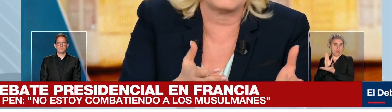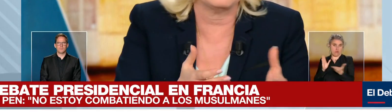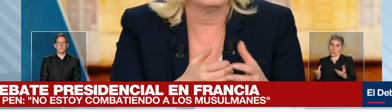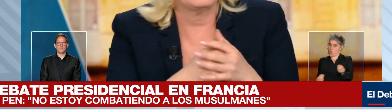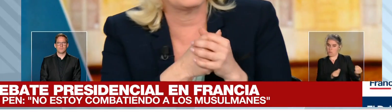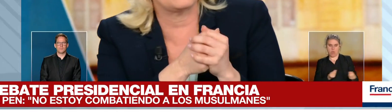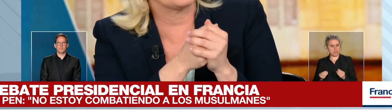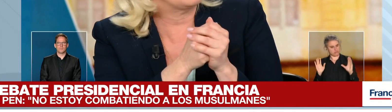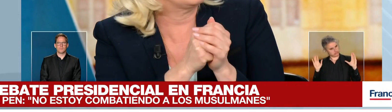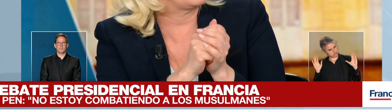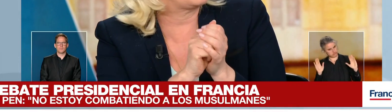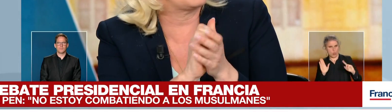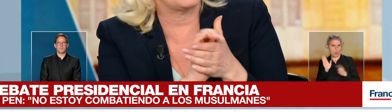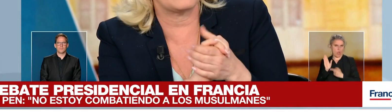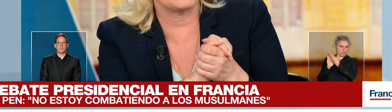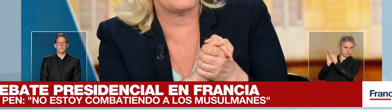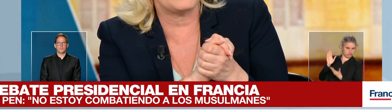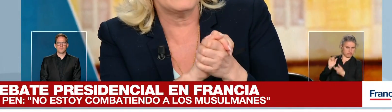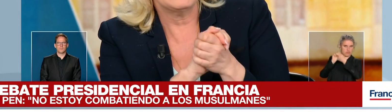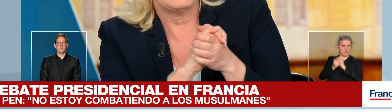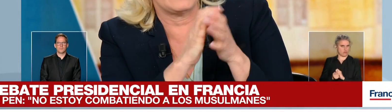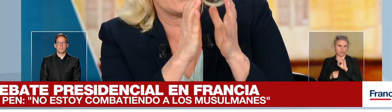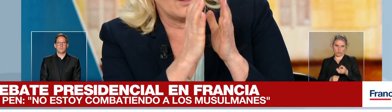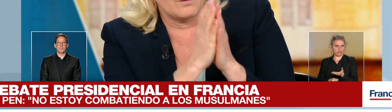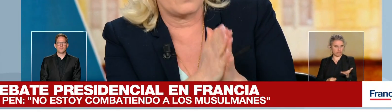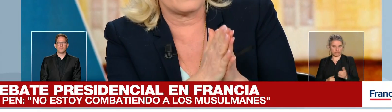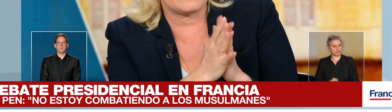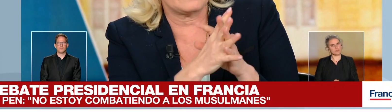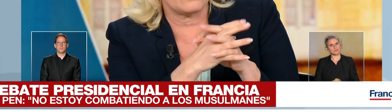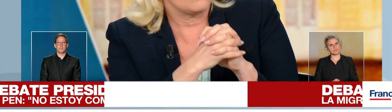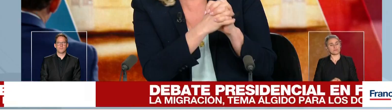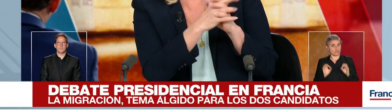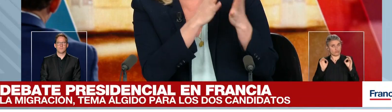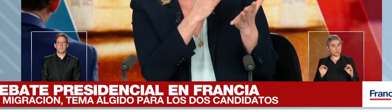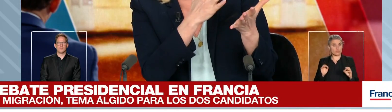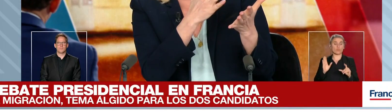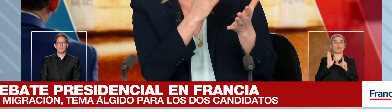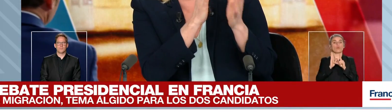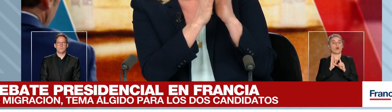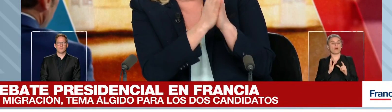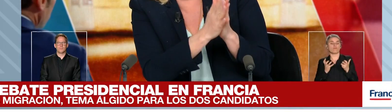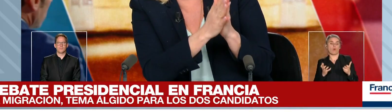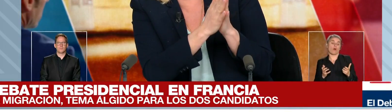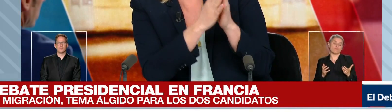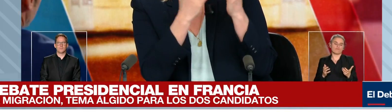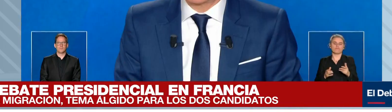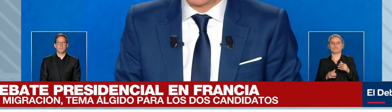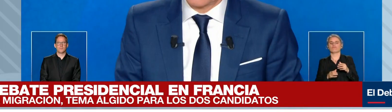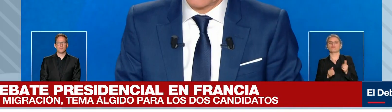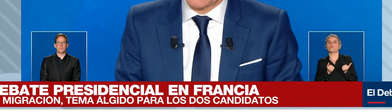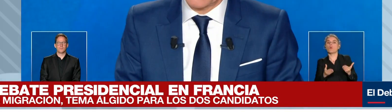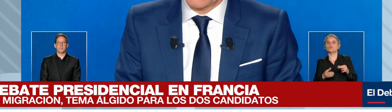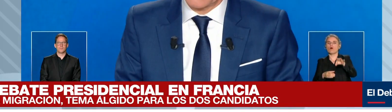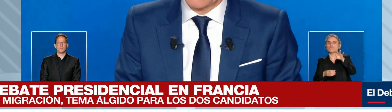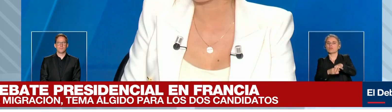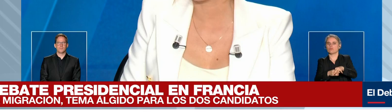y por eso es solamente el pueblo el que tiene derecho a modificarla. En esta ley, en este